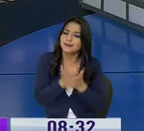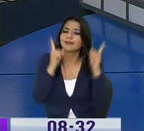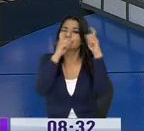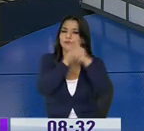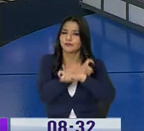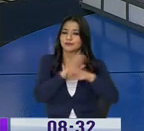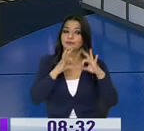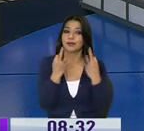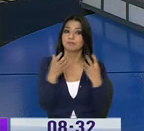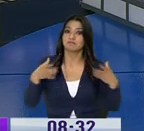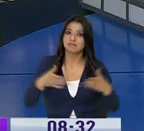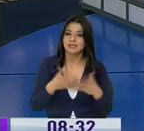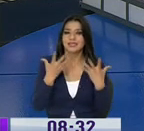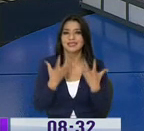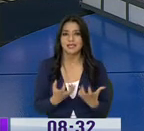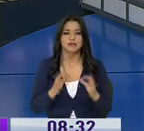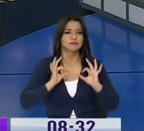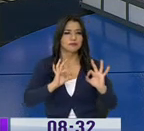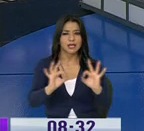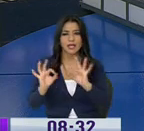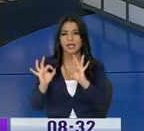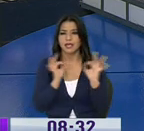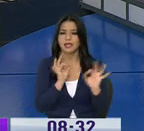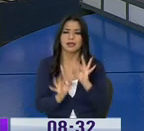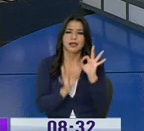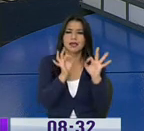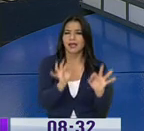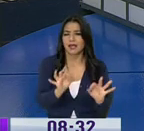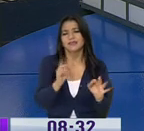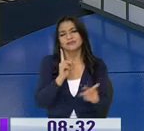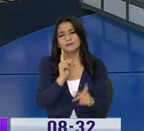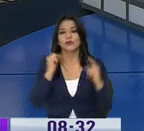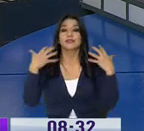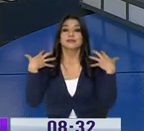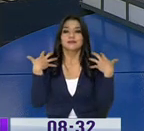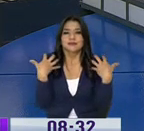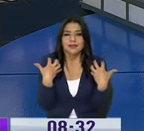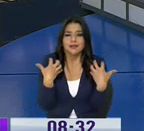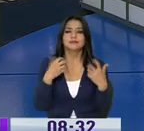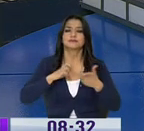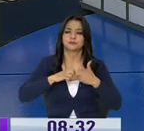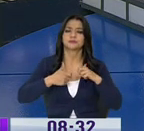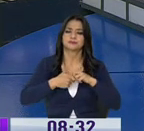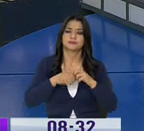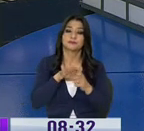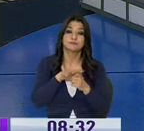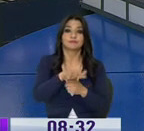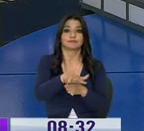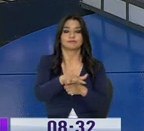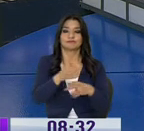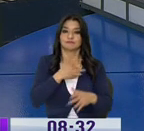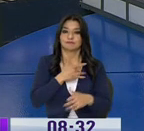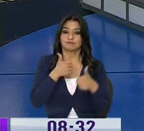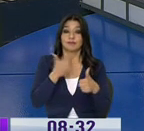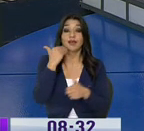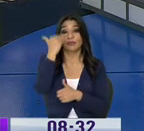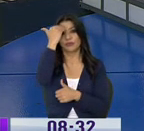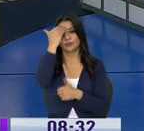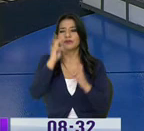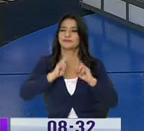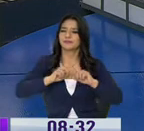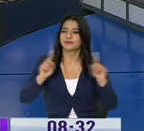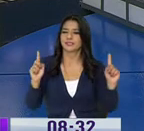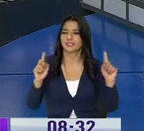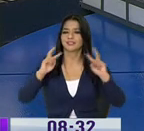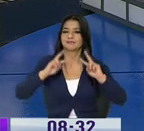la familia que quiere que siempre esté bien y los regalos, puede también influir para que uno cuando es adulto lo vea de